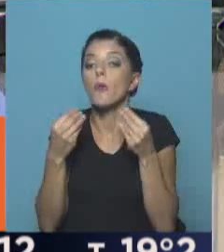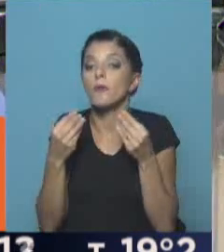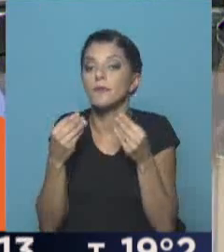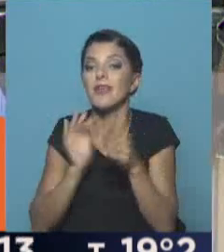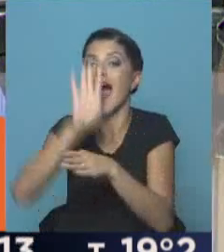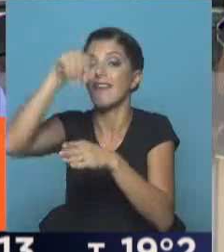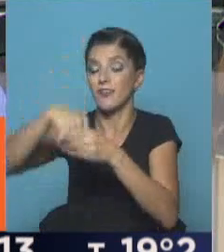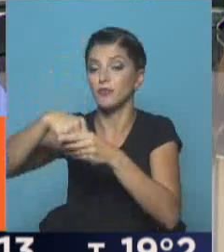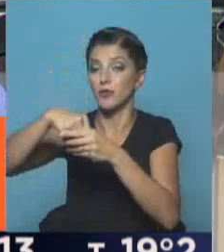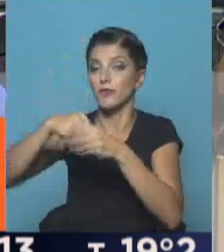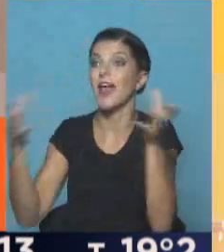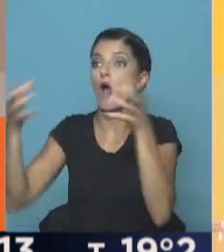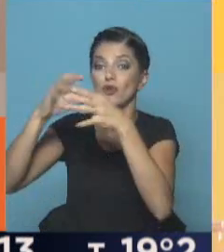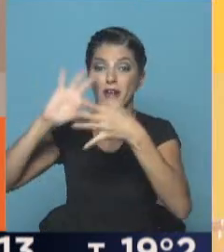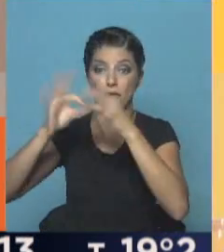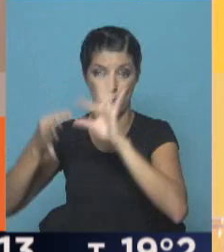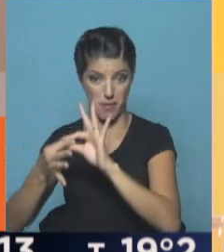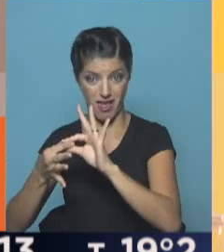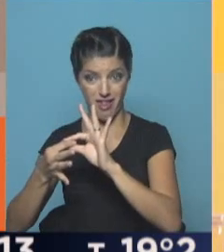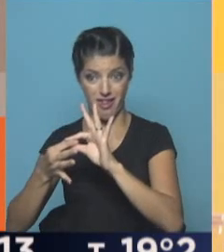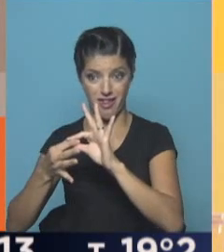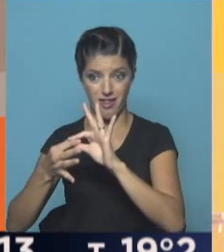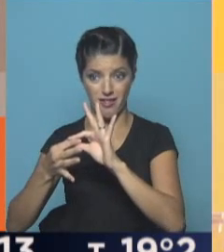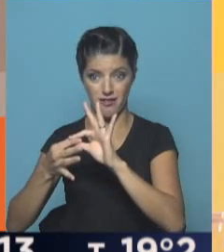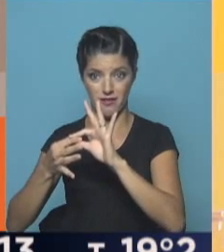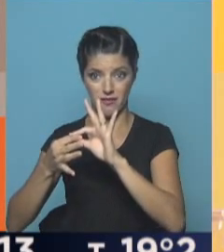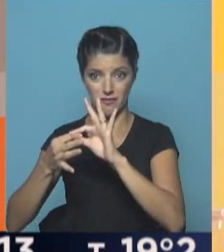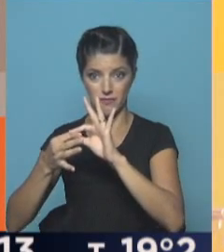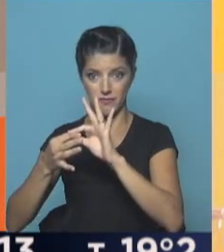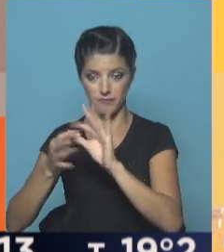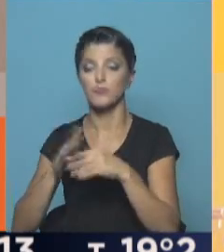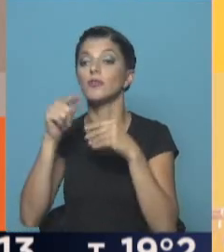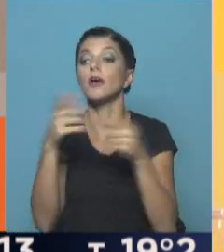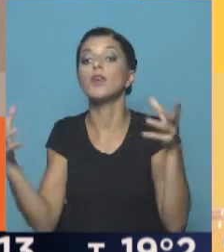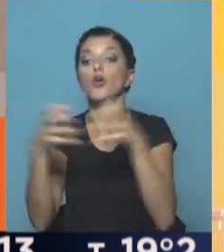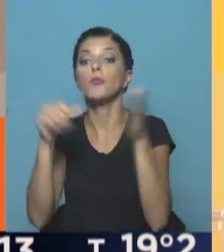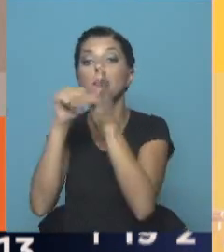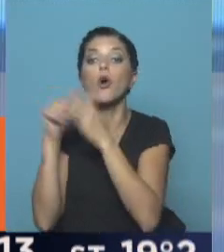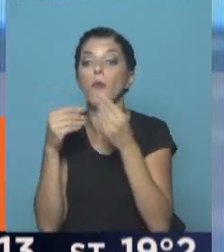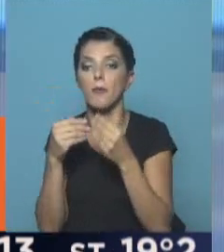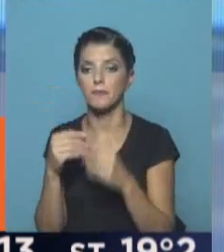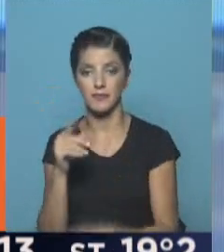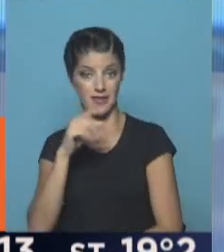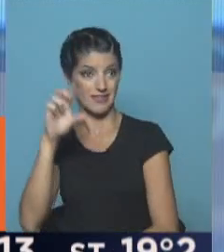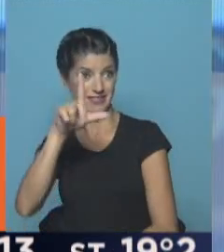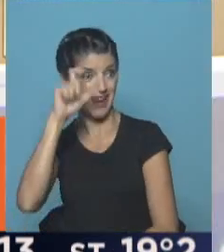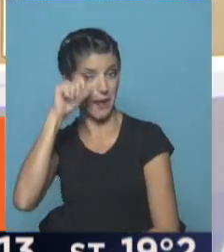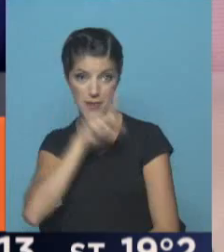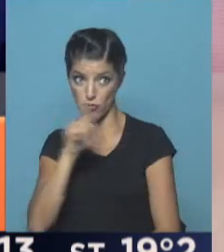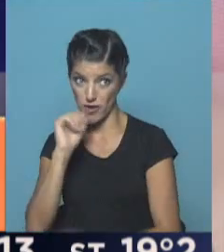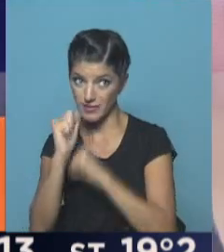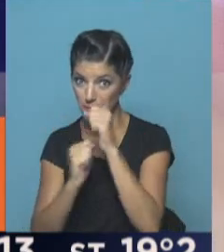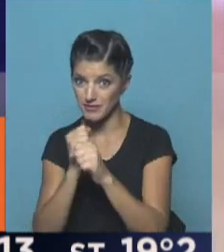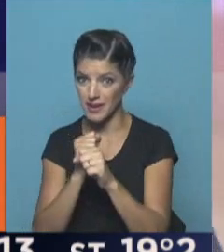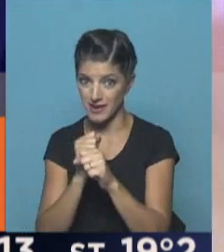Unión Europea y qué pasa con esta comunidad de naciones, cómo resuelve su propia crisis. Marine no es empresaria. Marine no es empresaria